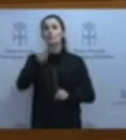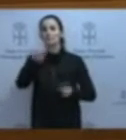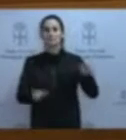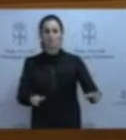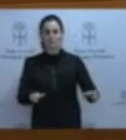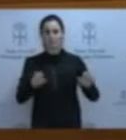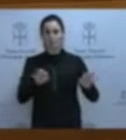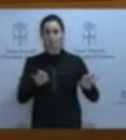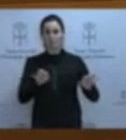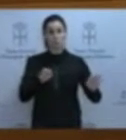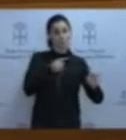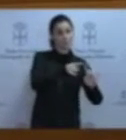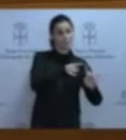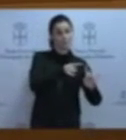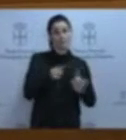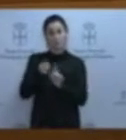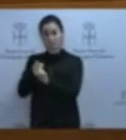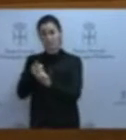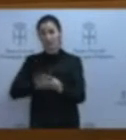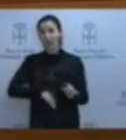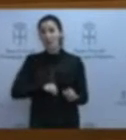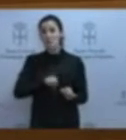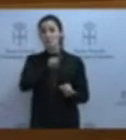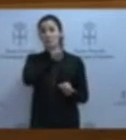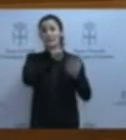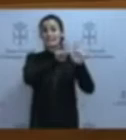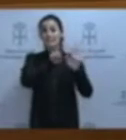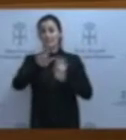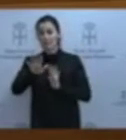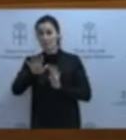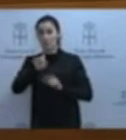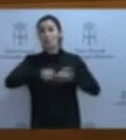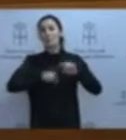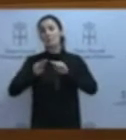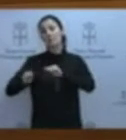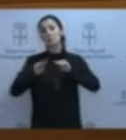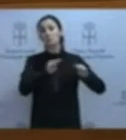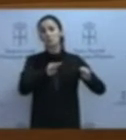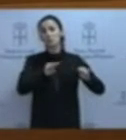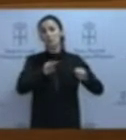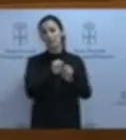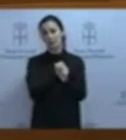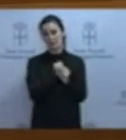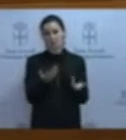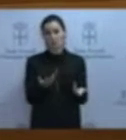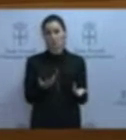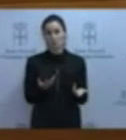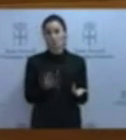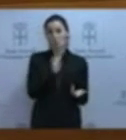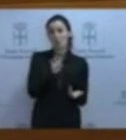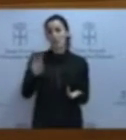a los 65 años en las mismas condiciones si una ha trabajado durante 36 años y otra durante